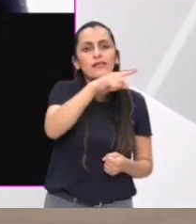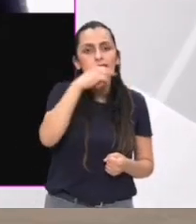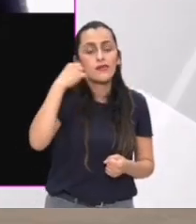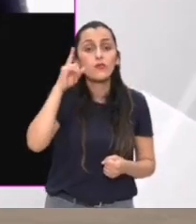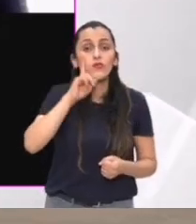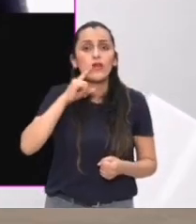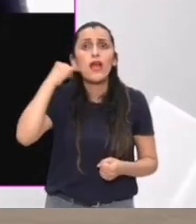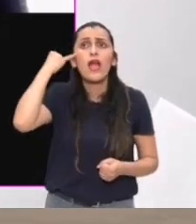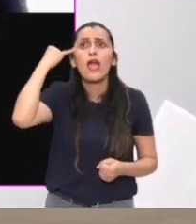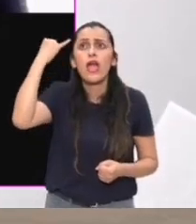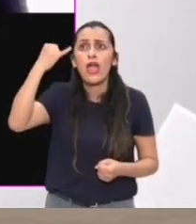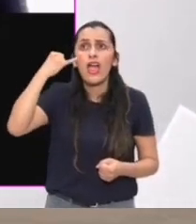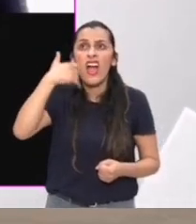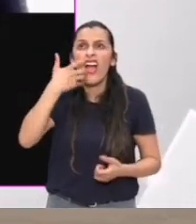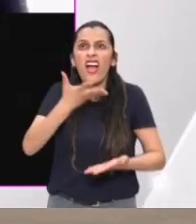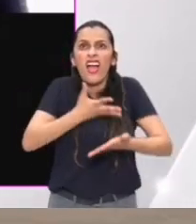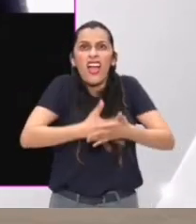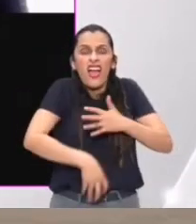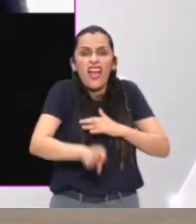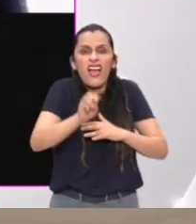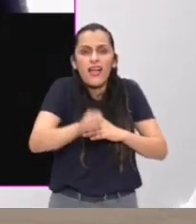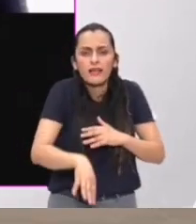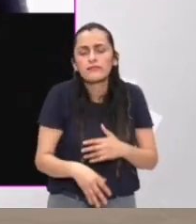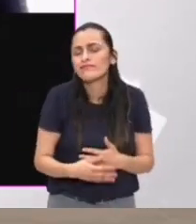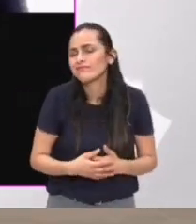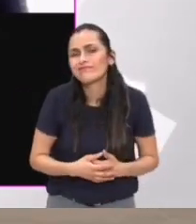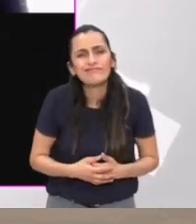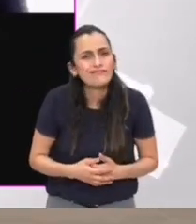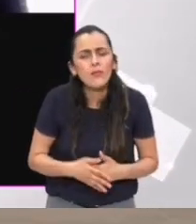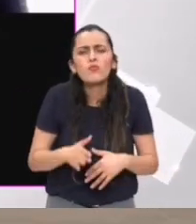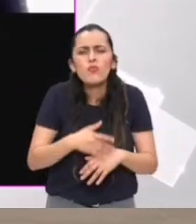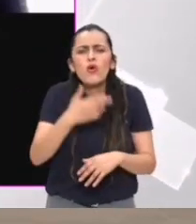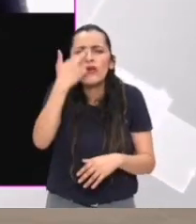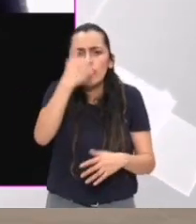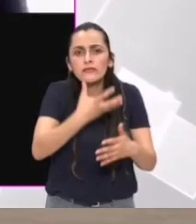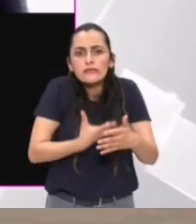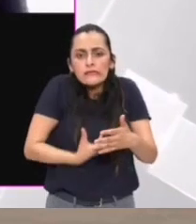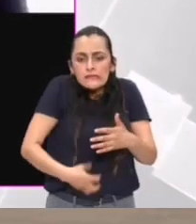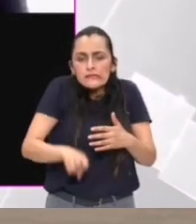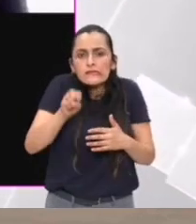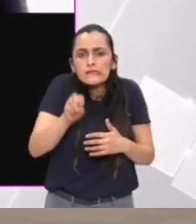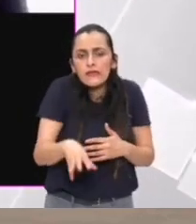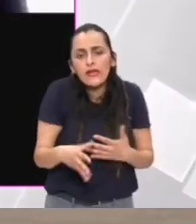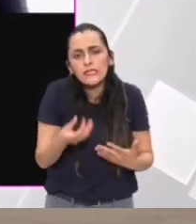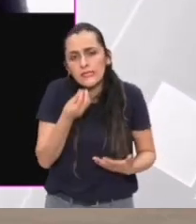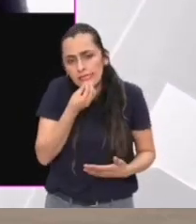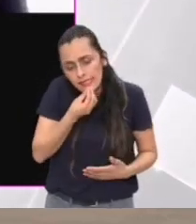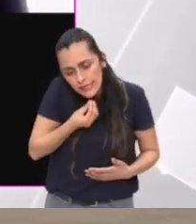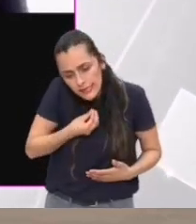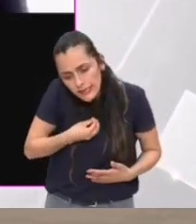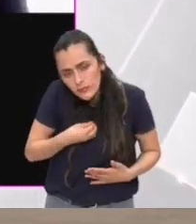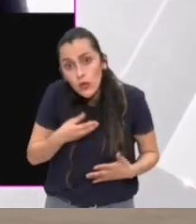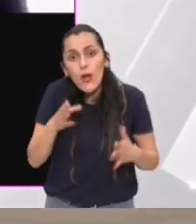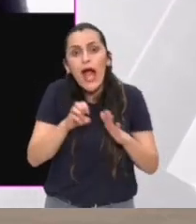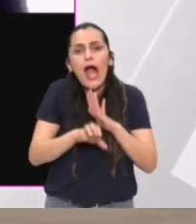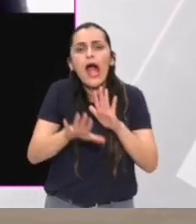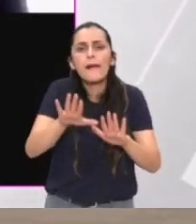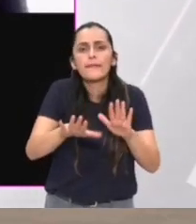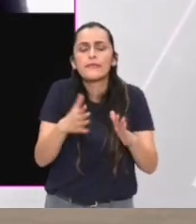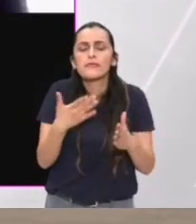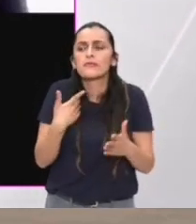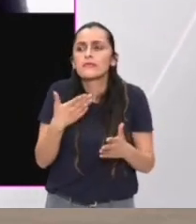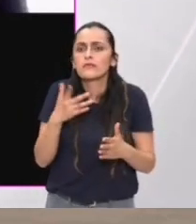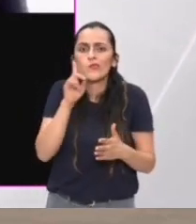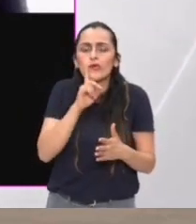de abortar. Al contrario, es algo terrible. Lo hacen porque estas mujeres, amigos, se ven forzadas, se ven en un momento dado